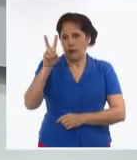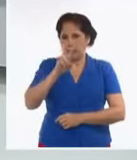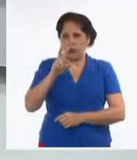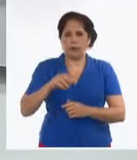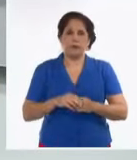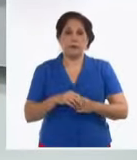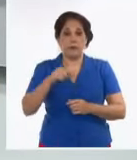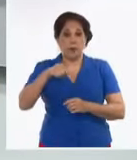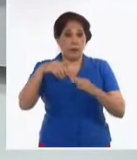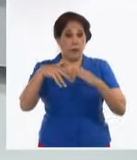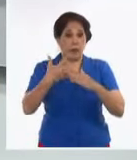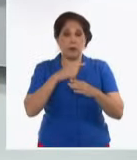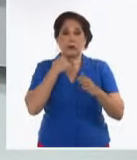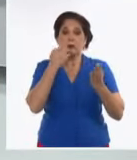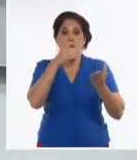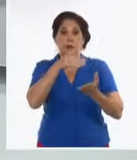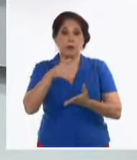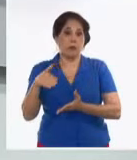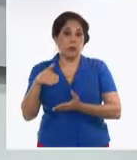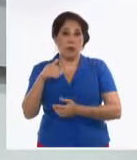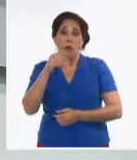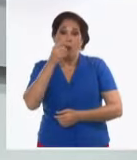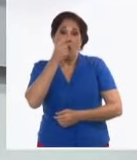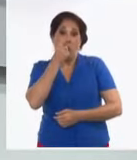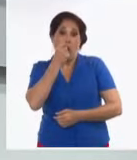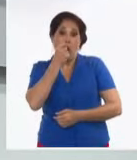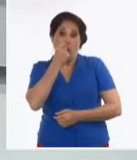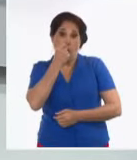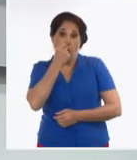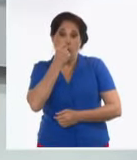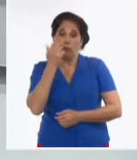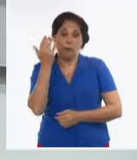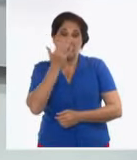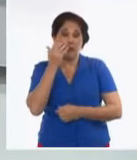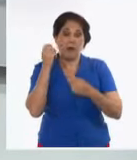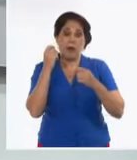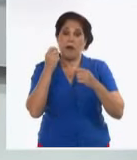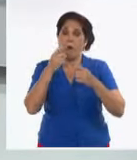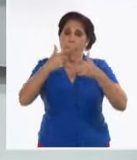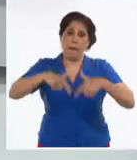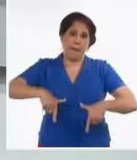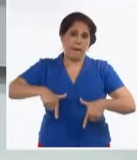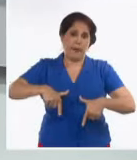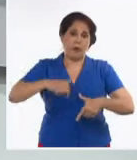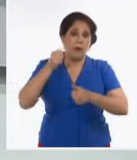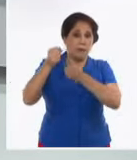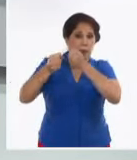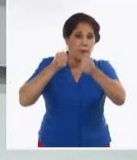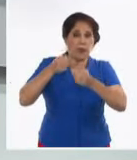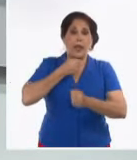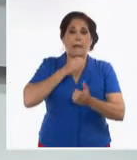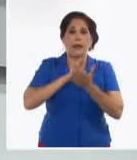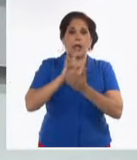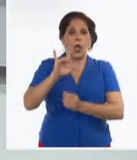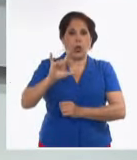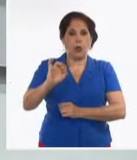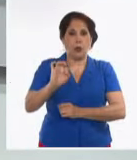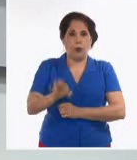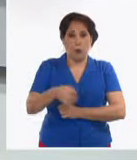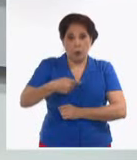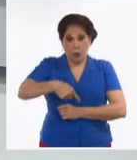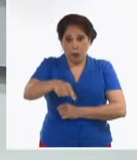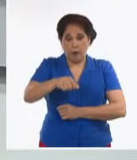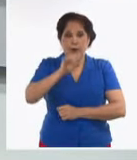Esta madrugada falleció la gloria del movimiento deportivo cubano y campeón olímpico de boxeo, Emilio Correa, a punto de cumplir